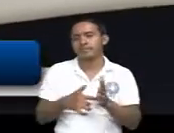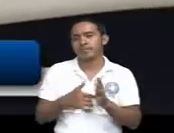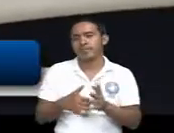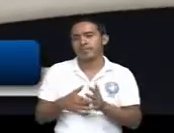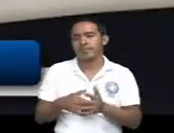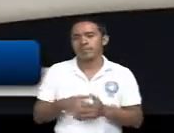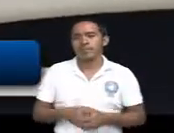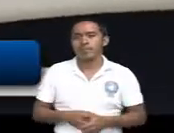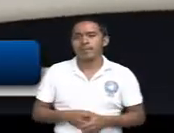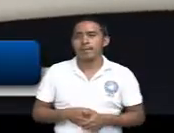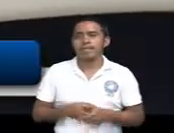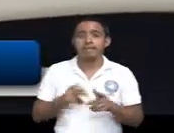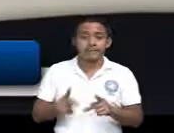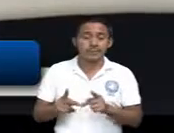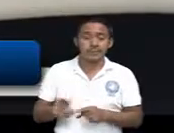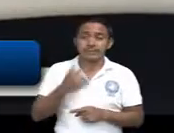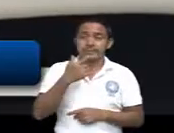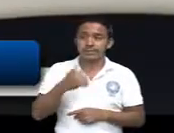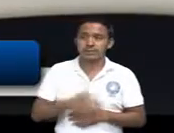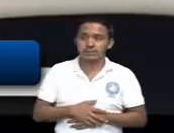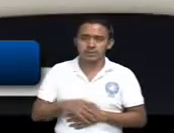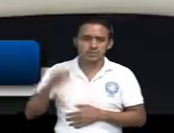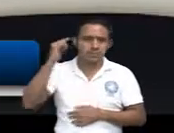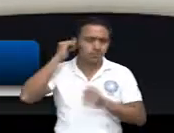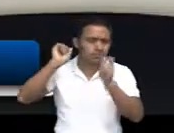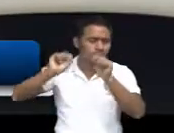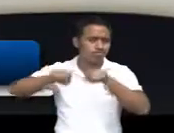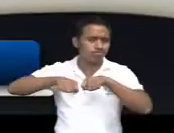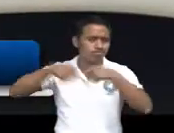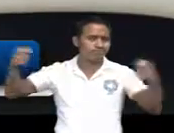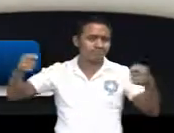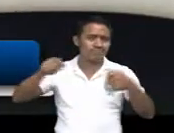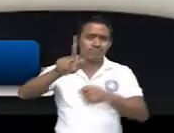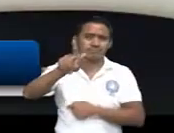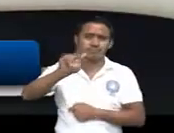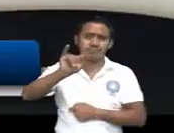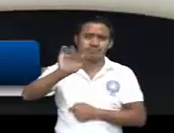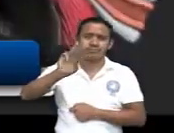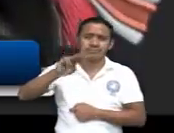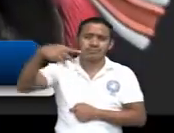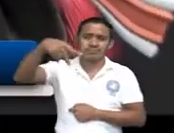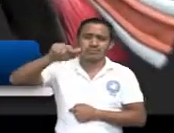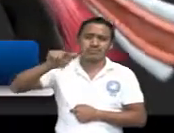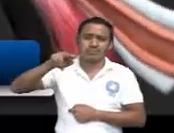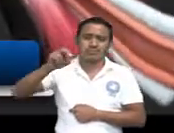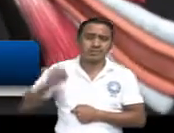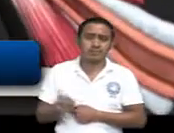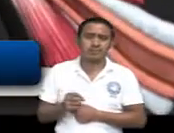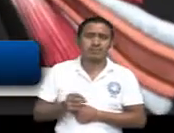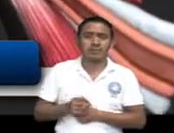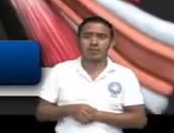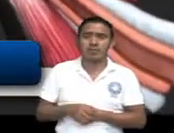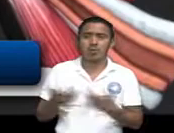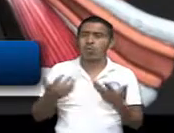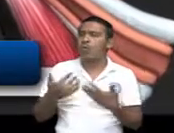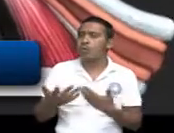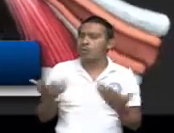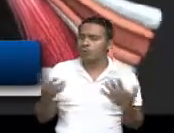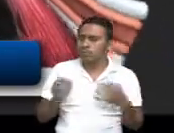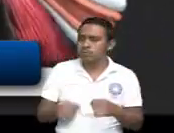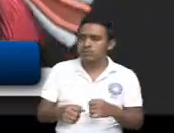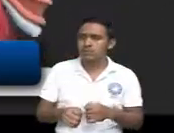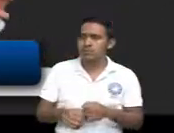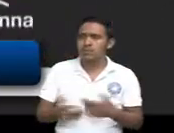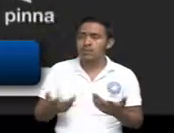las personas dicen se no se me rompió el tímpano cuando se llega a producir esto doctor que